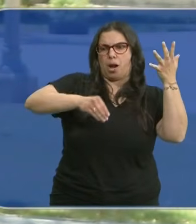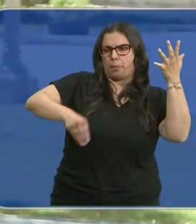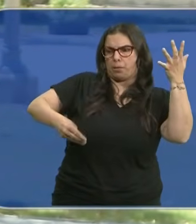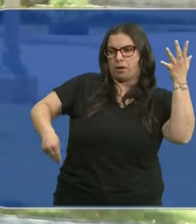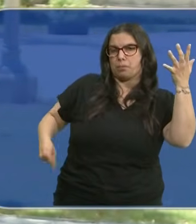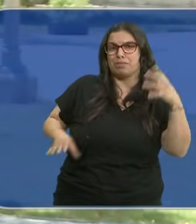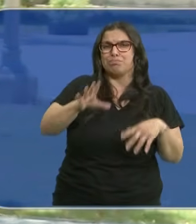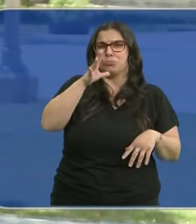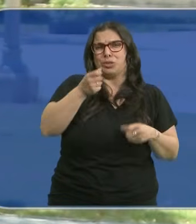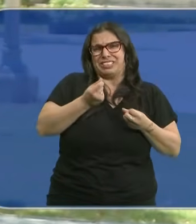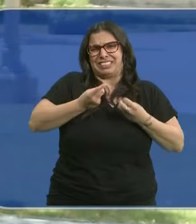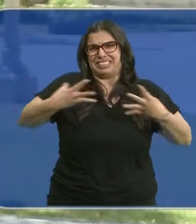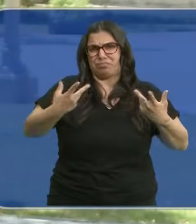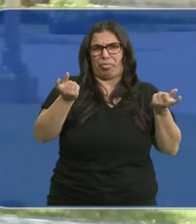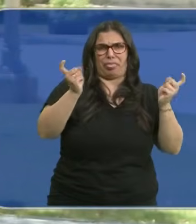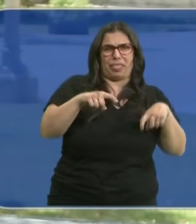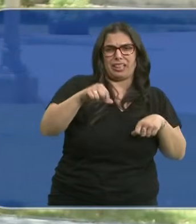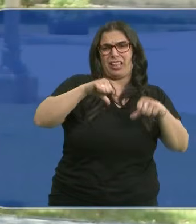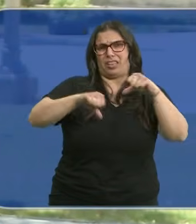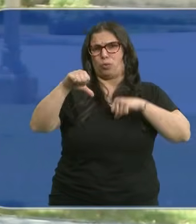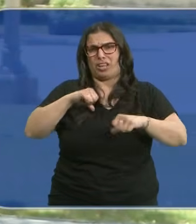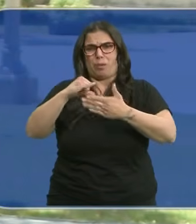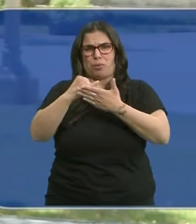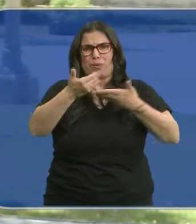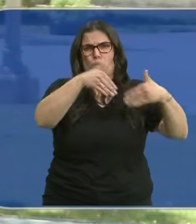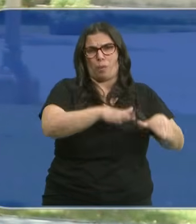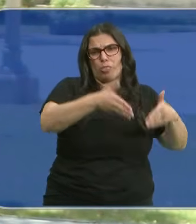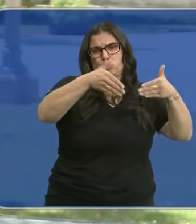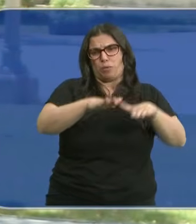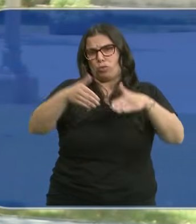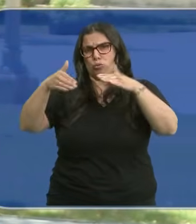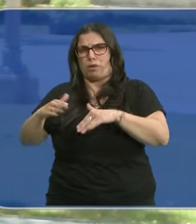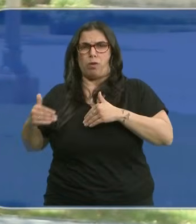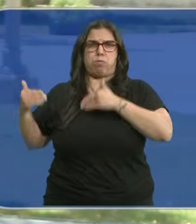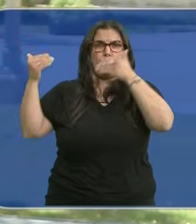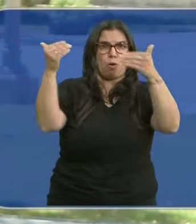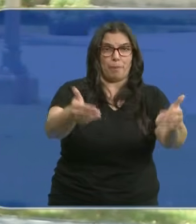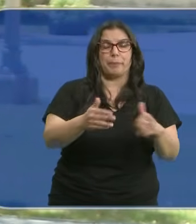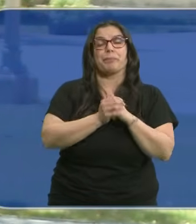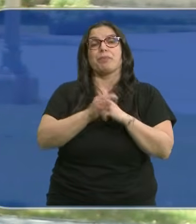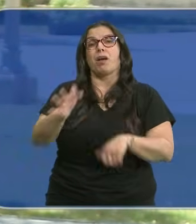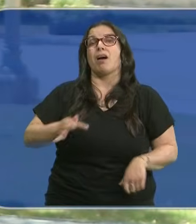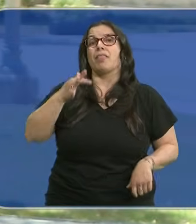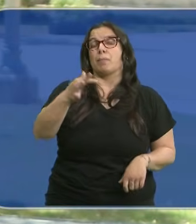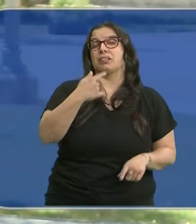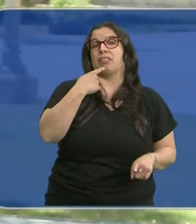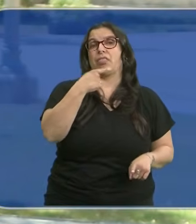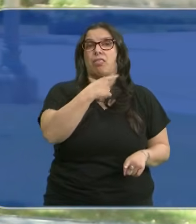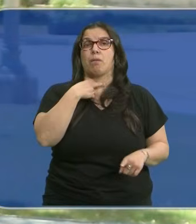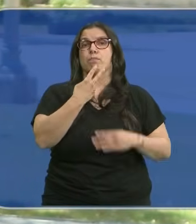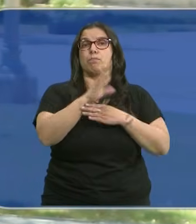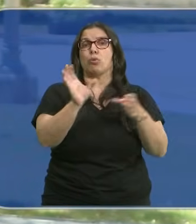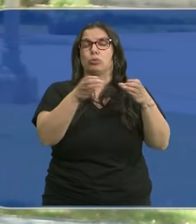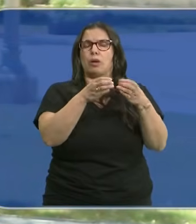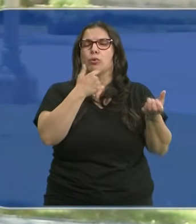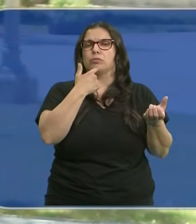las miles y miles de consultas, cirugías o pruebas que se están cancelando. Además, el portavoz de la Junta en funciones ha